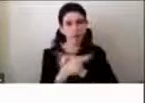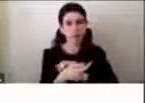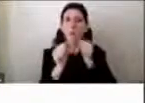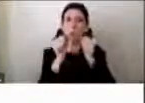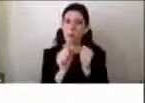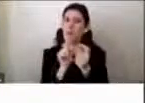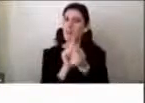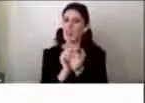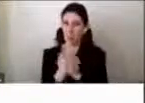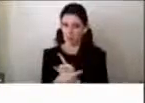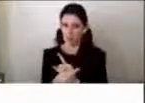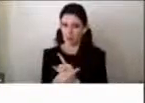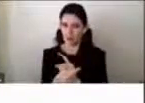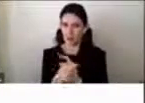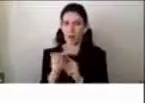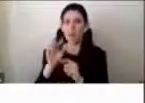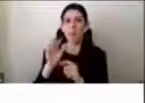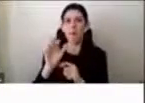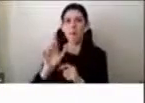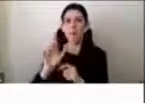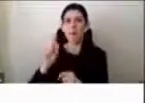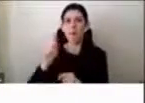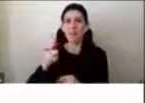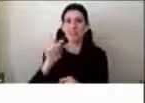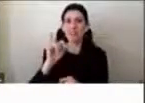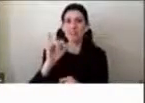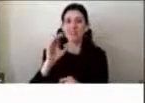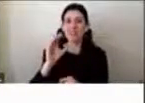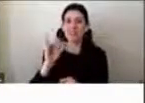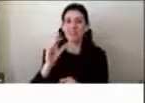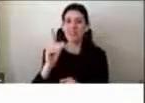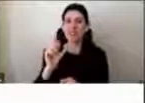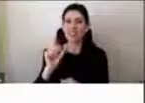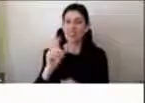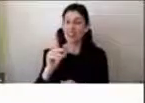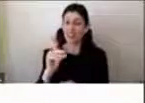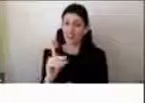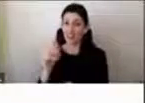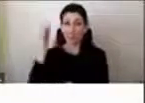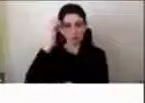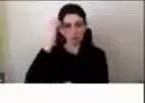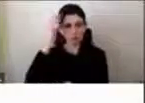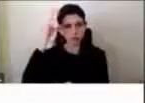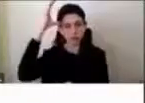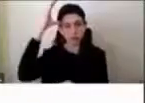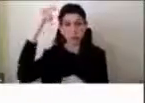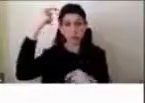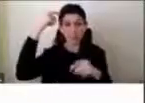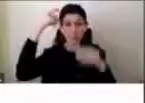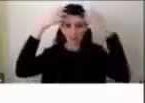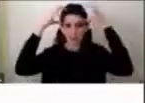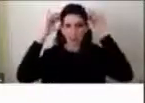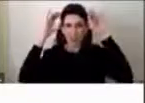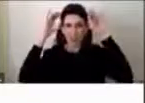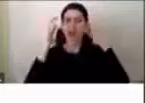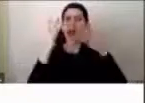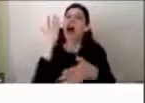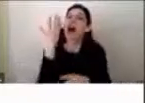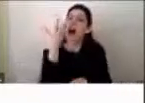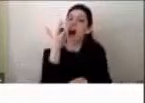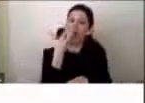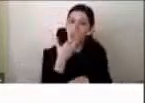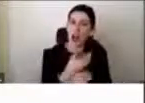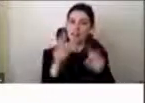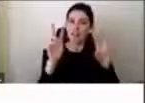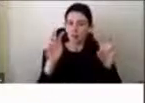Que se pone en juego en el proceso de maduración cerebral. en donde existen periodos sensibles, que son periodos